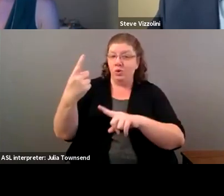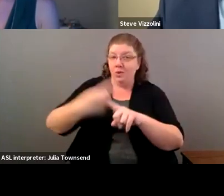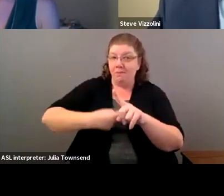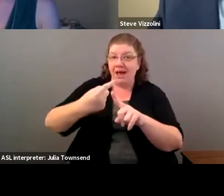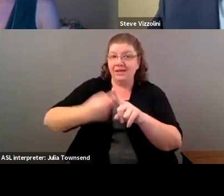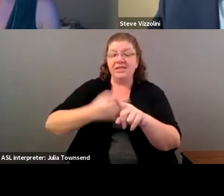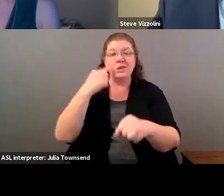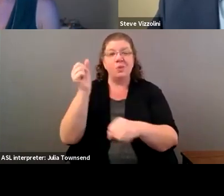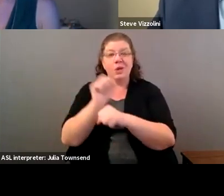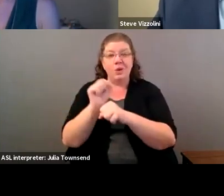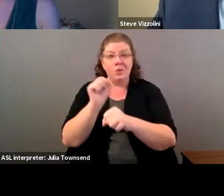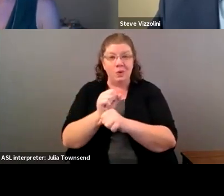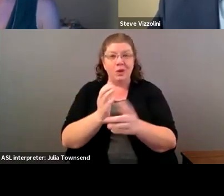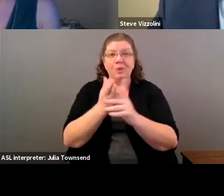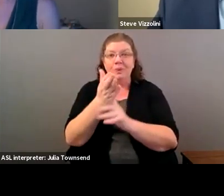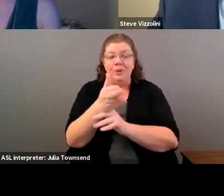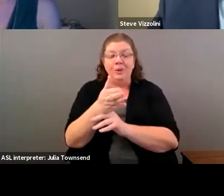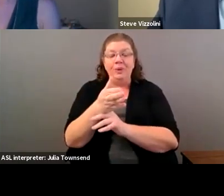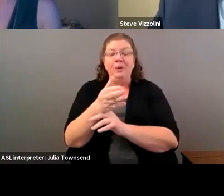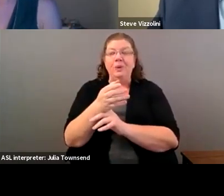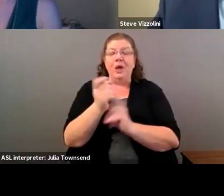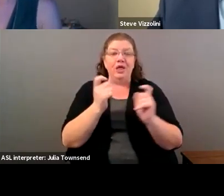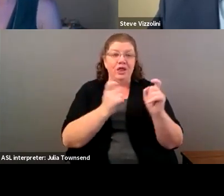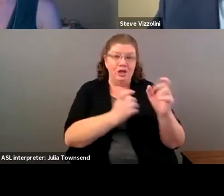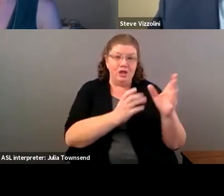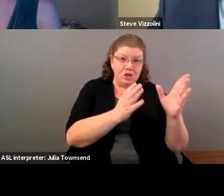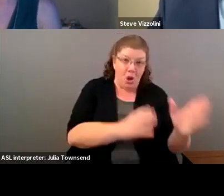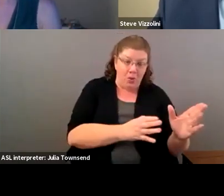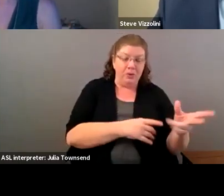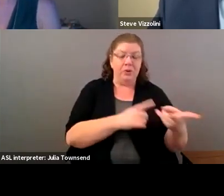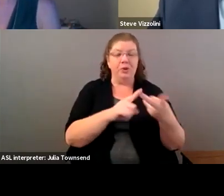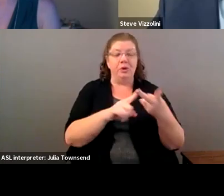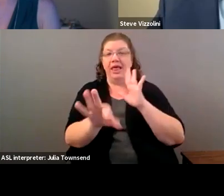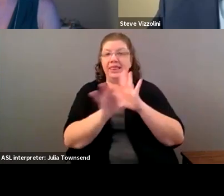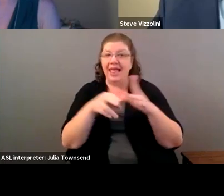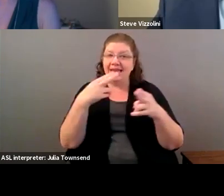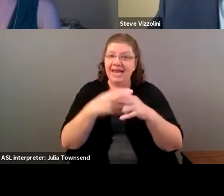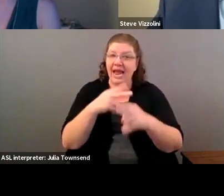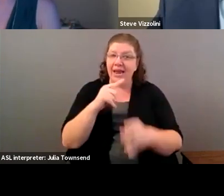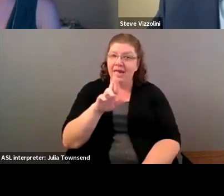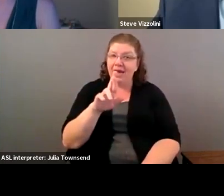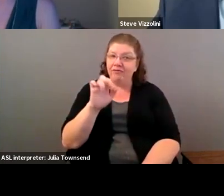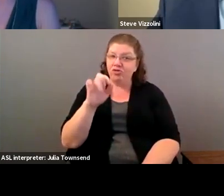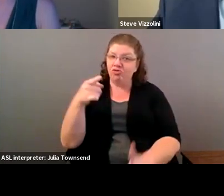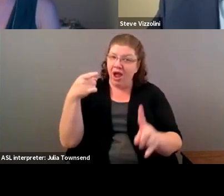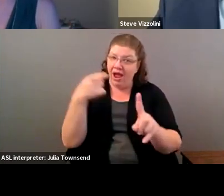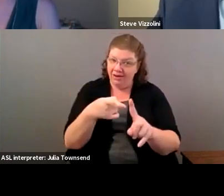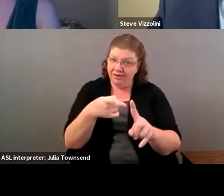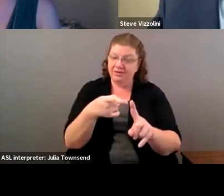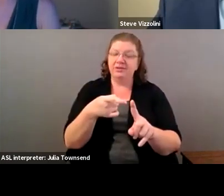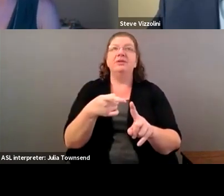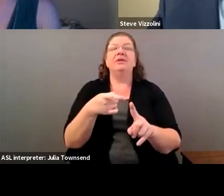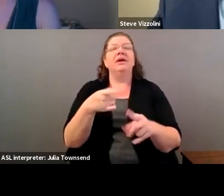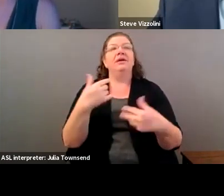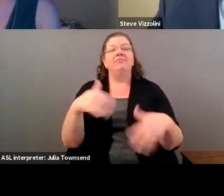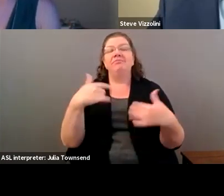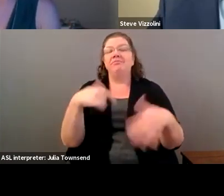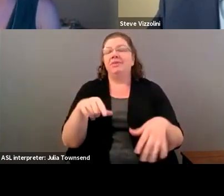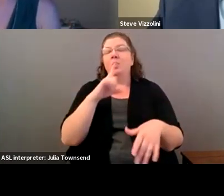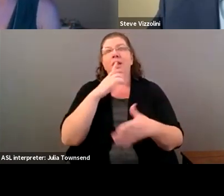en los últimos meses mientras trabajábamos con todo esto de los fundadores